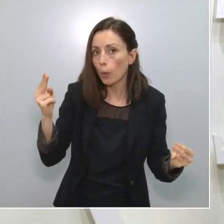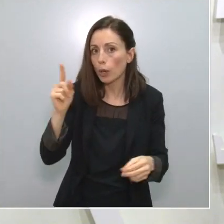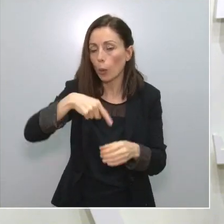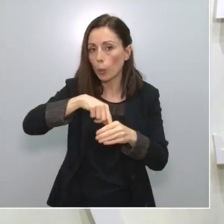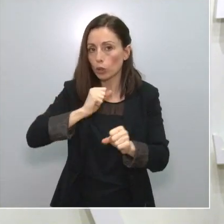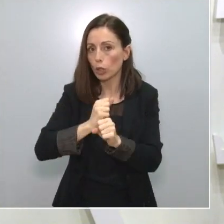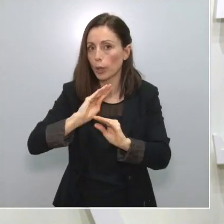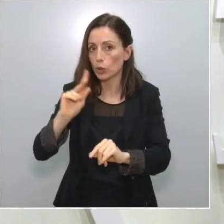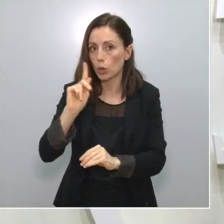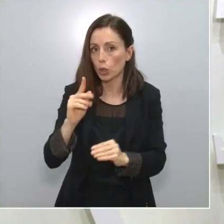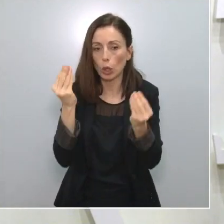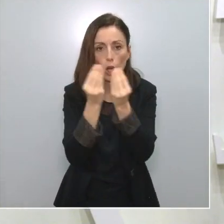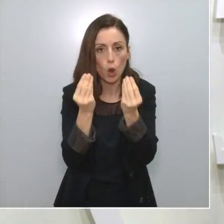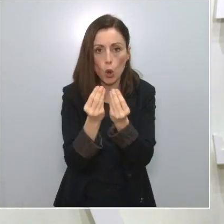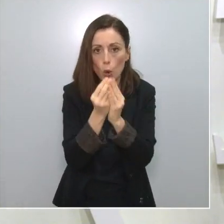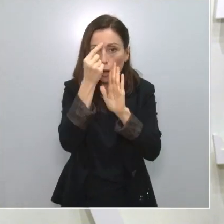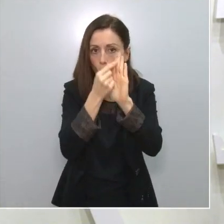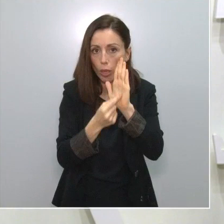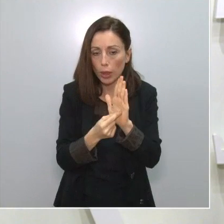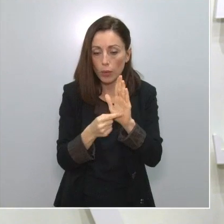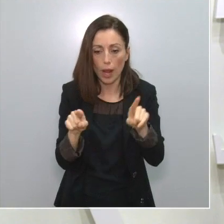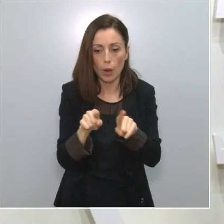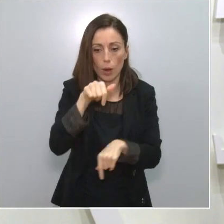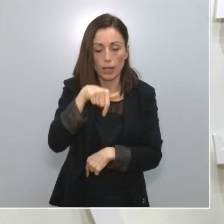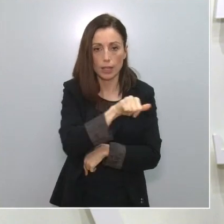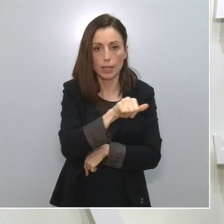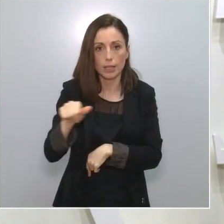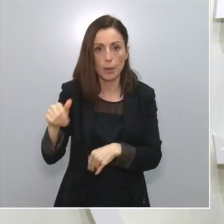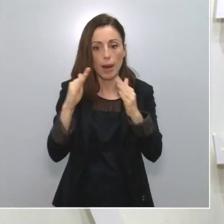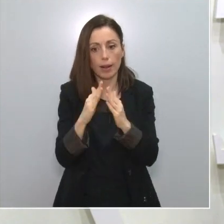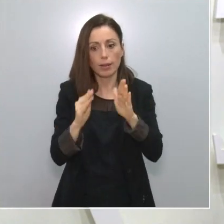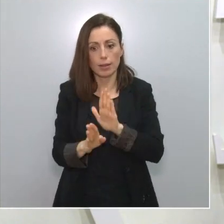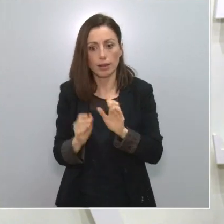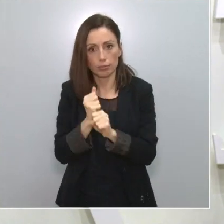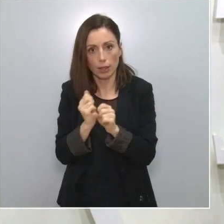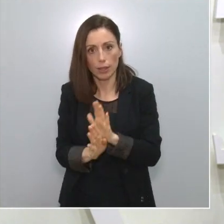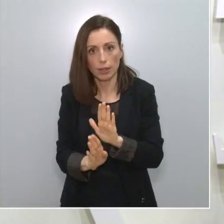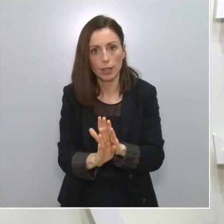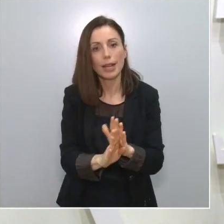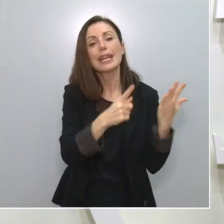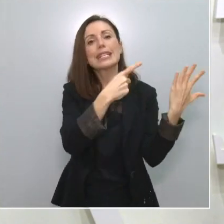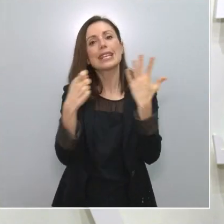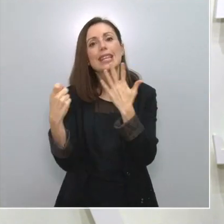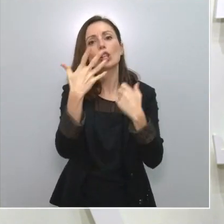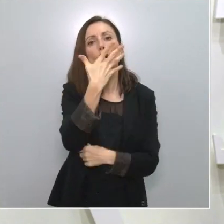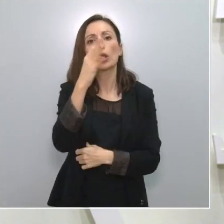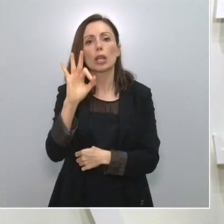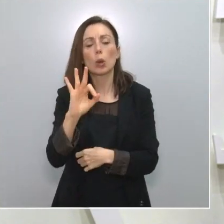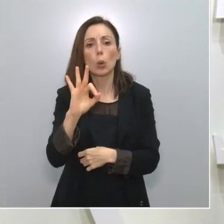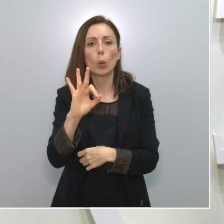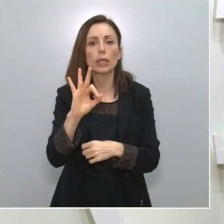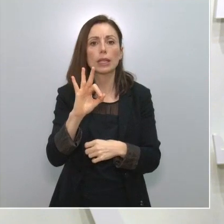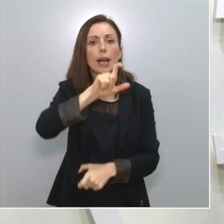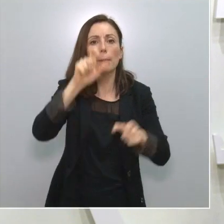la cifra seguirá siendo la misma que en estas semanas. 650 trabajadores, lo que supone cerca del